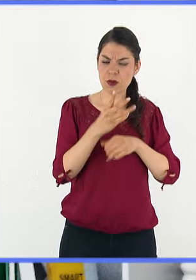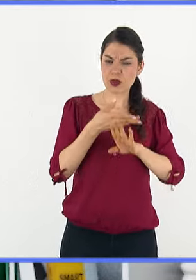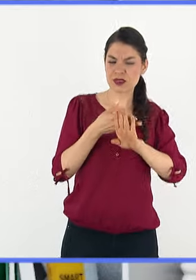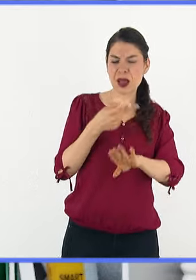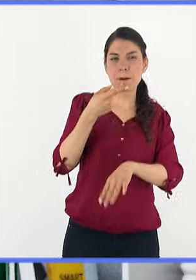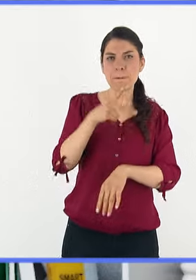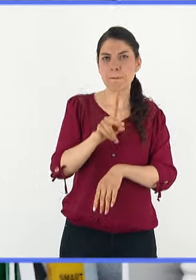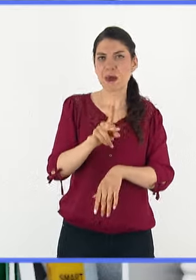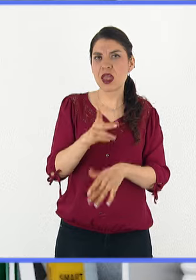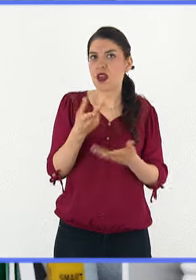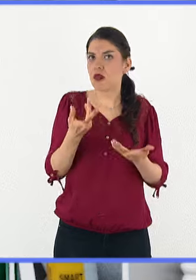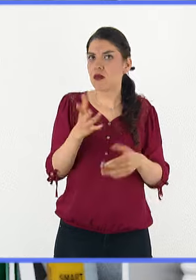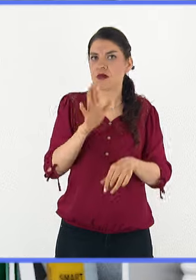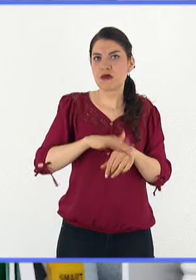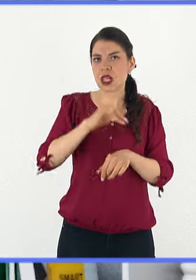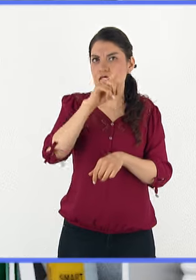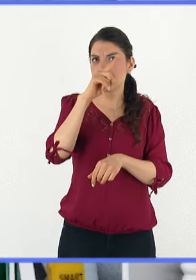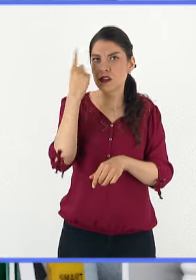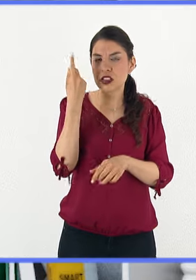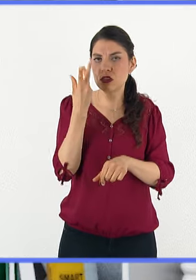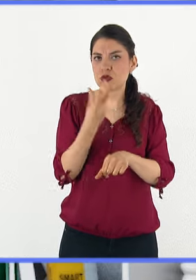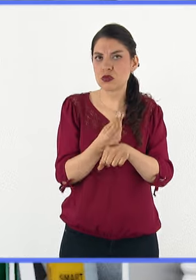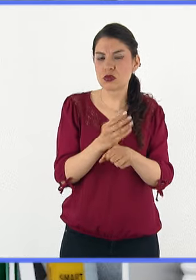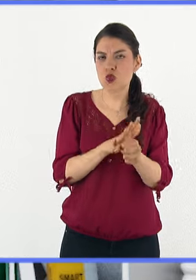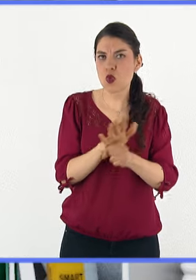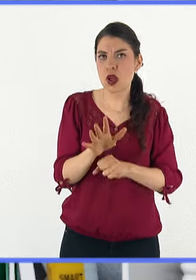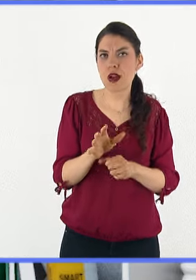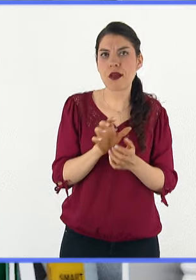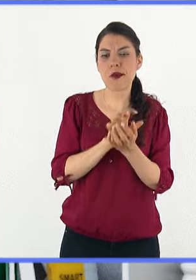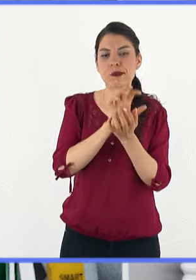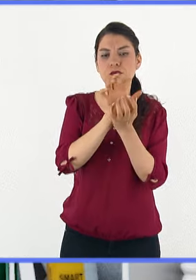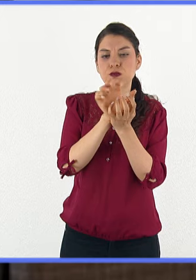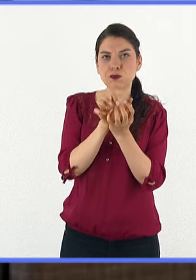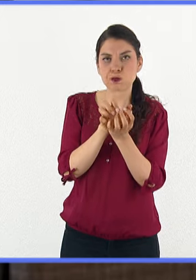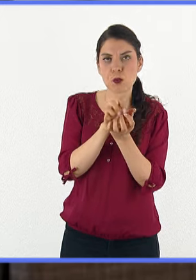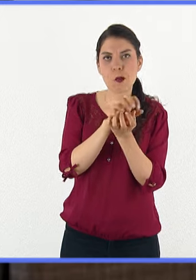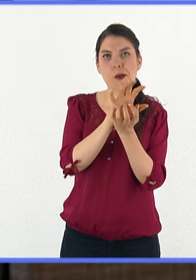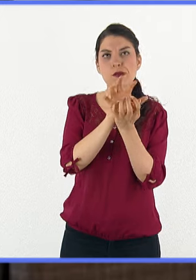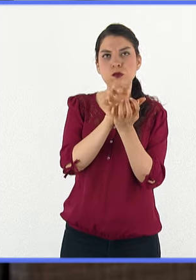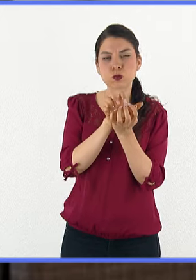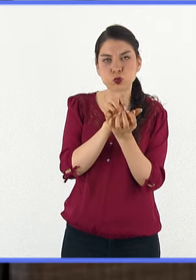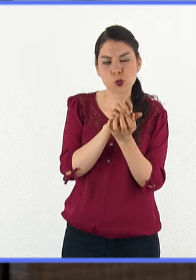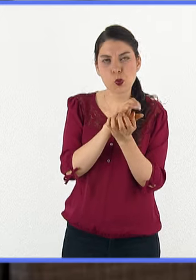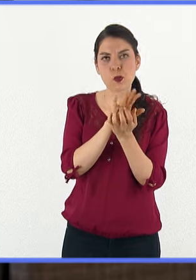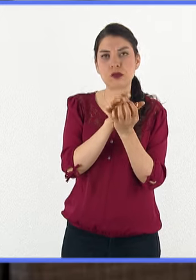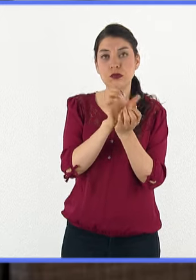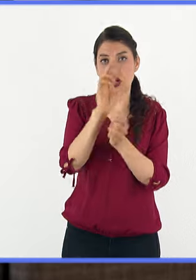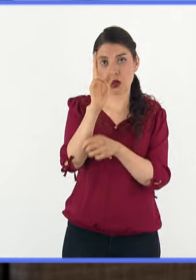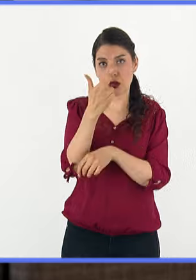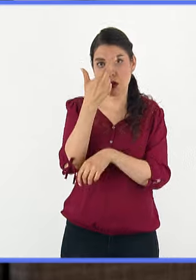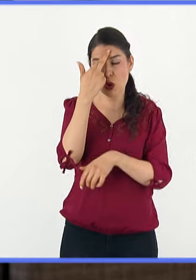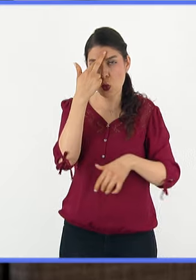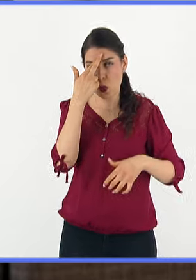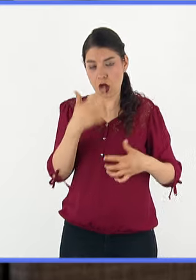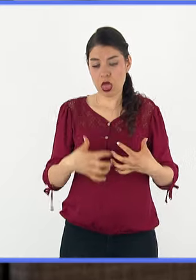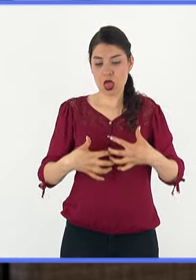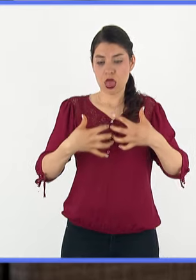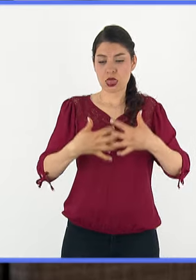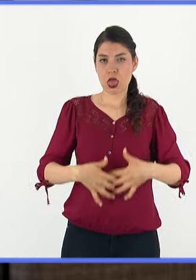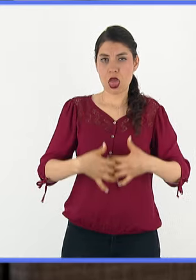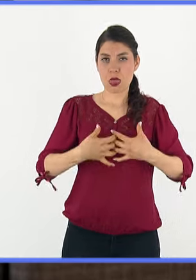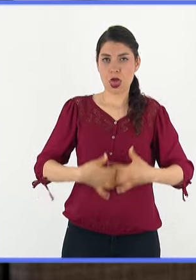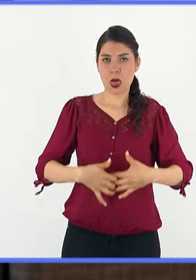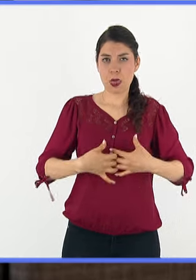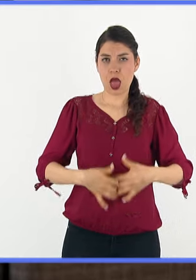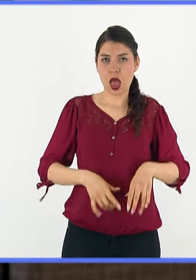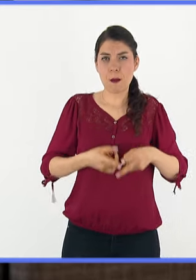tan sencillo como masticar adecuadamente haciendo con conciencia de lo que estamos comiendo hay que recordar que la digestión comienza en la boca porque